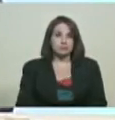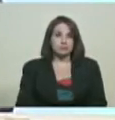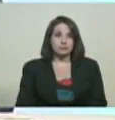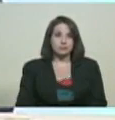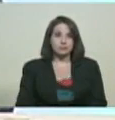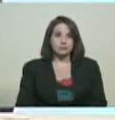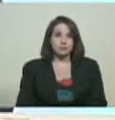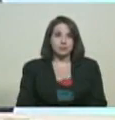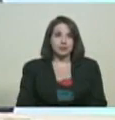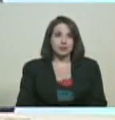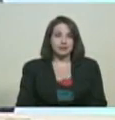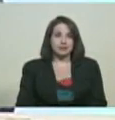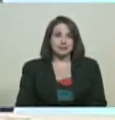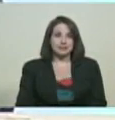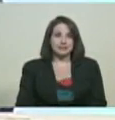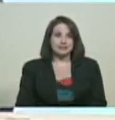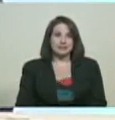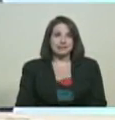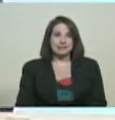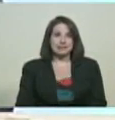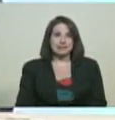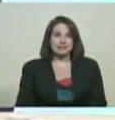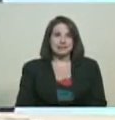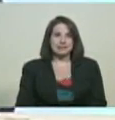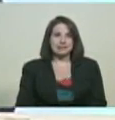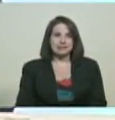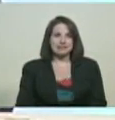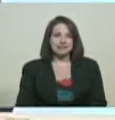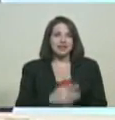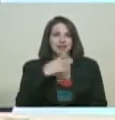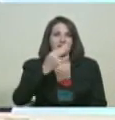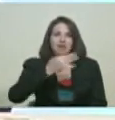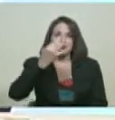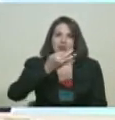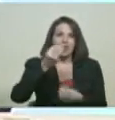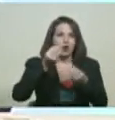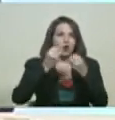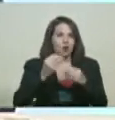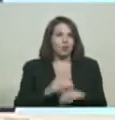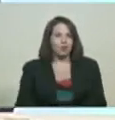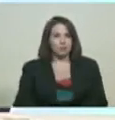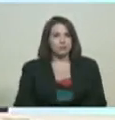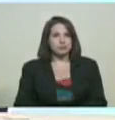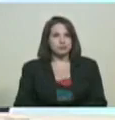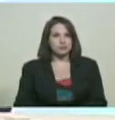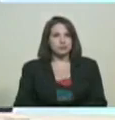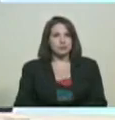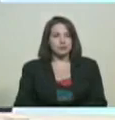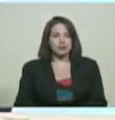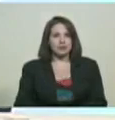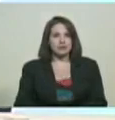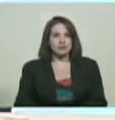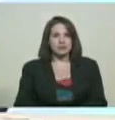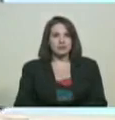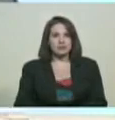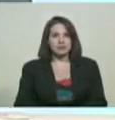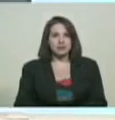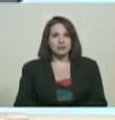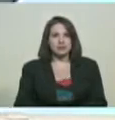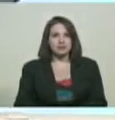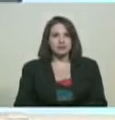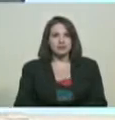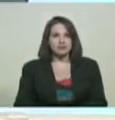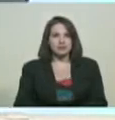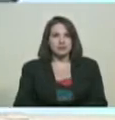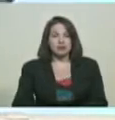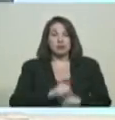su particular con su verdad su particular factores y